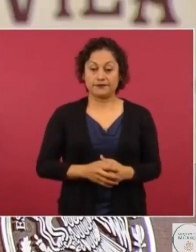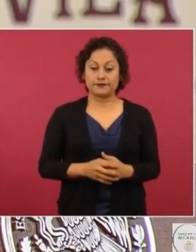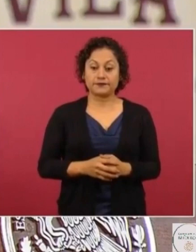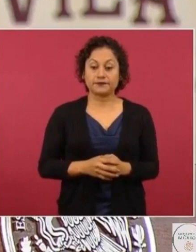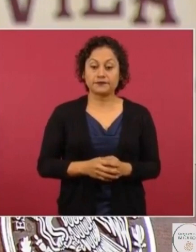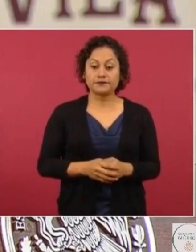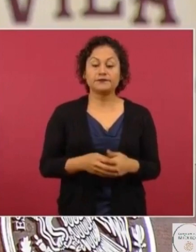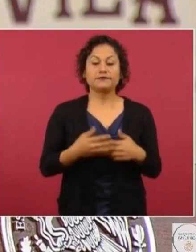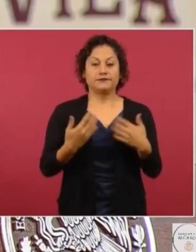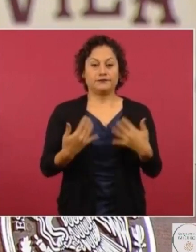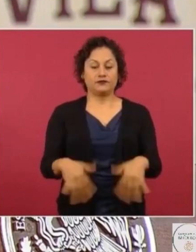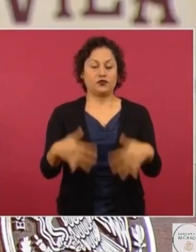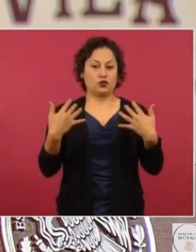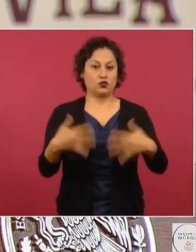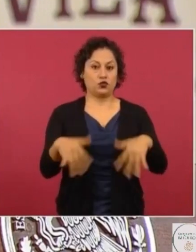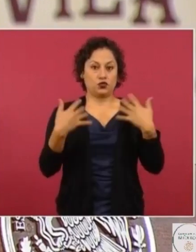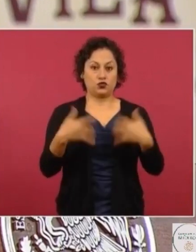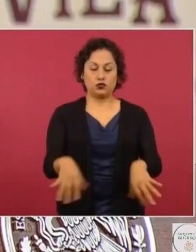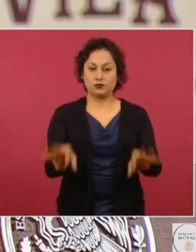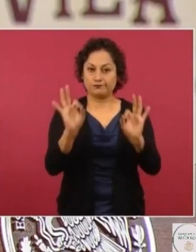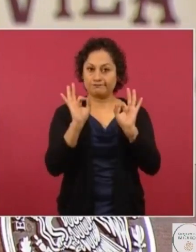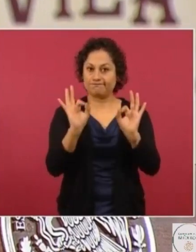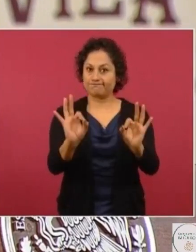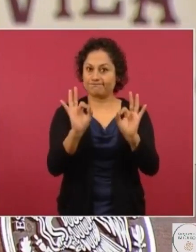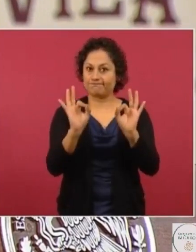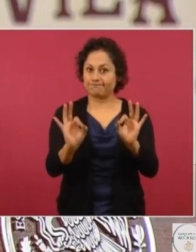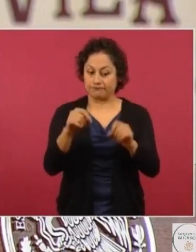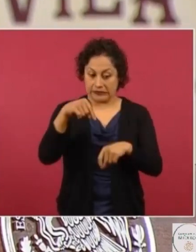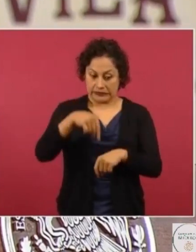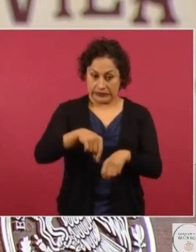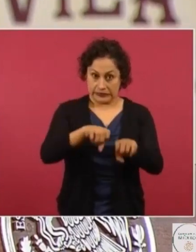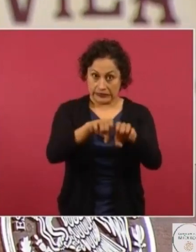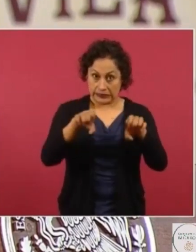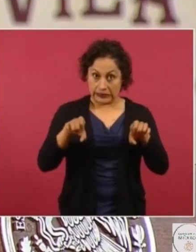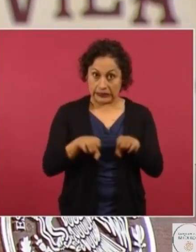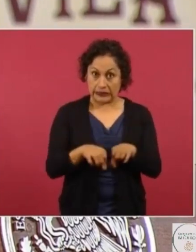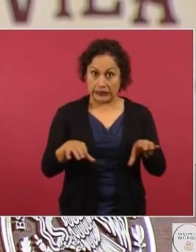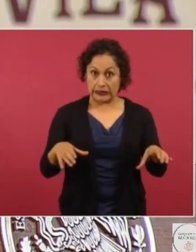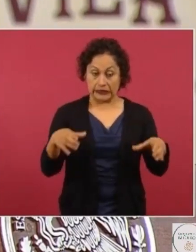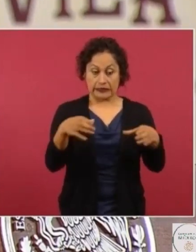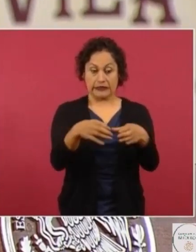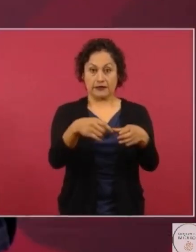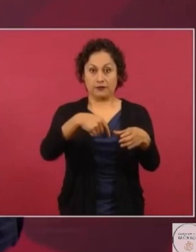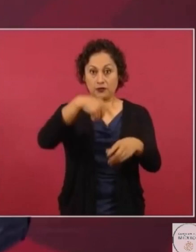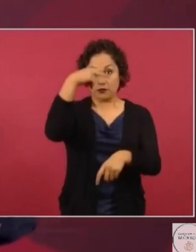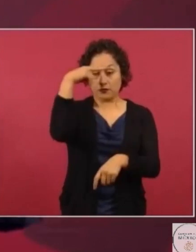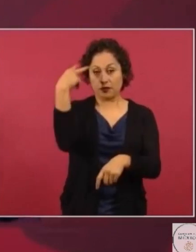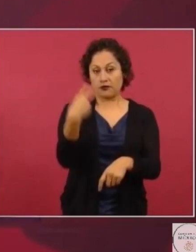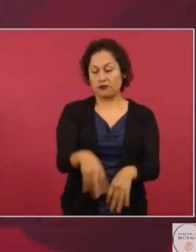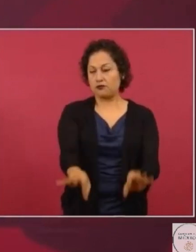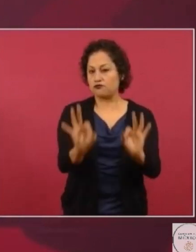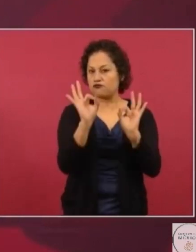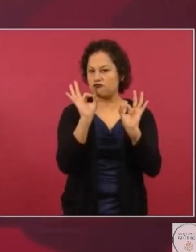está muy bien la selección, el equipo de México.